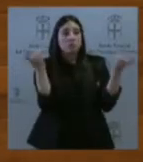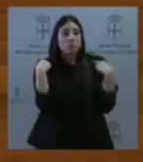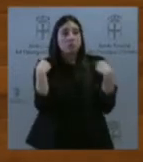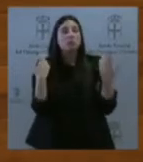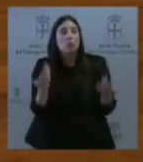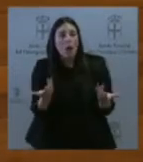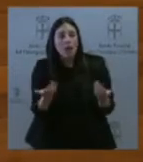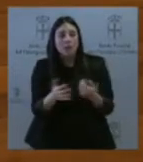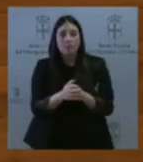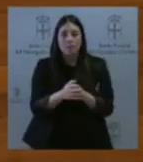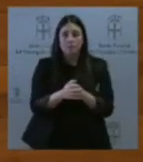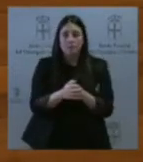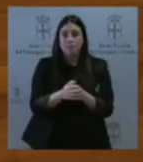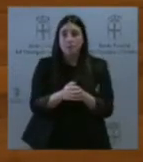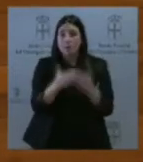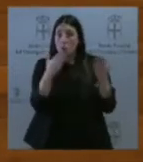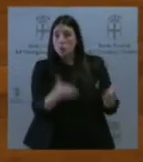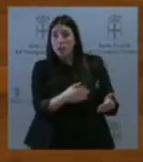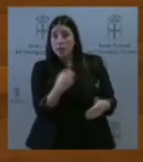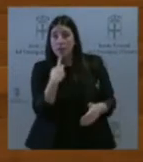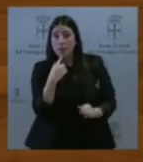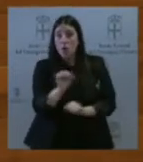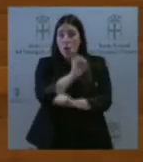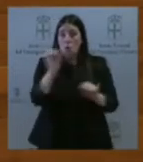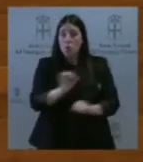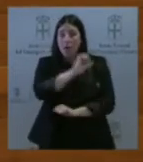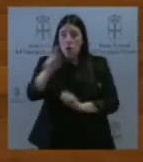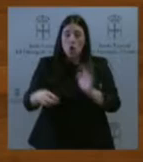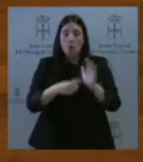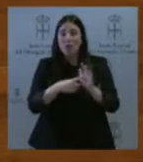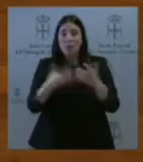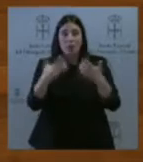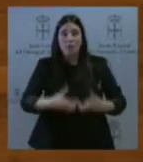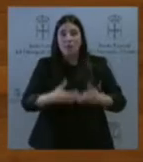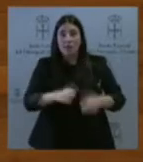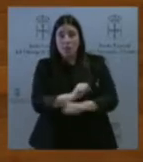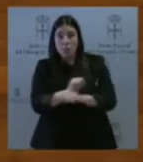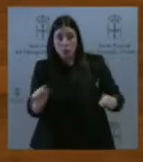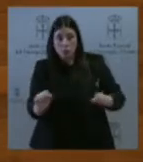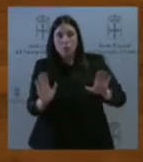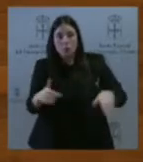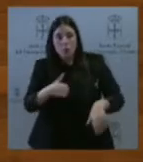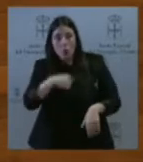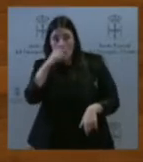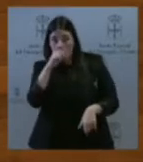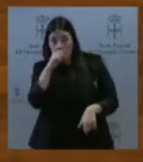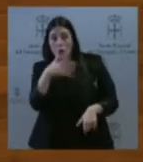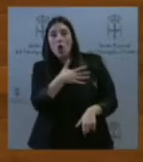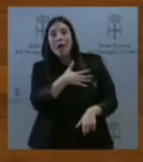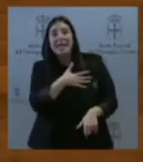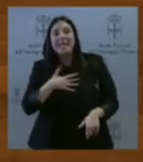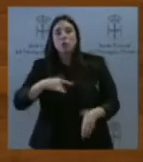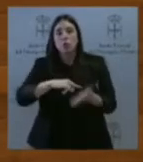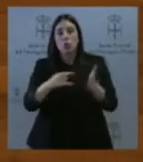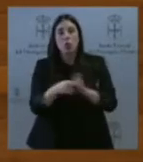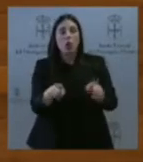imposible proteger de manera integral la fábrica. Le recuerdo que lo que esperamos de usted son soluciones, no resignación y rigor en sus